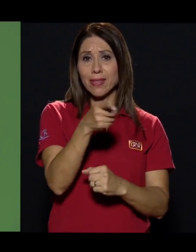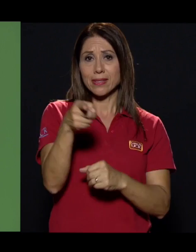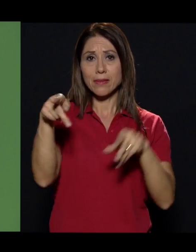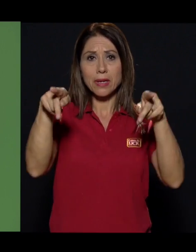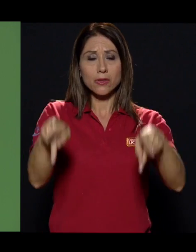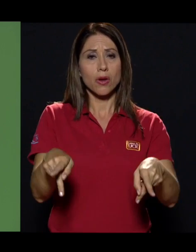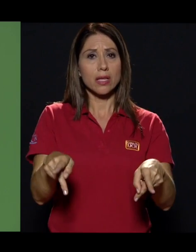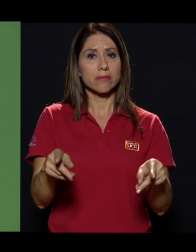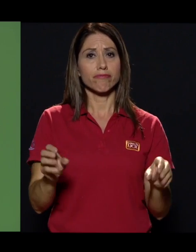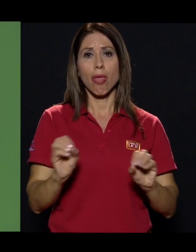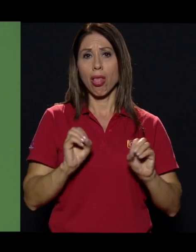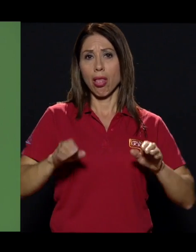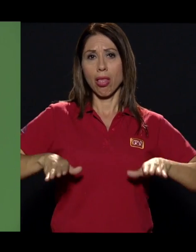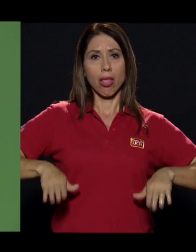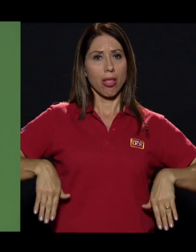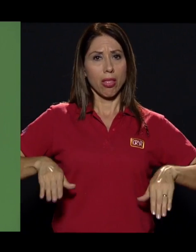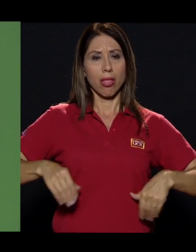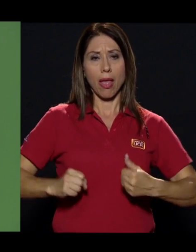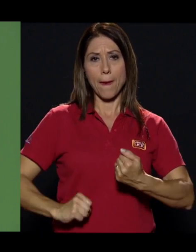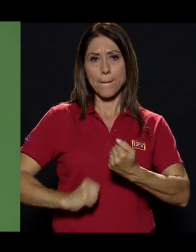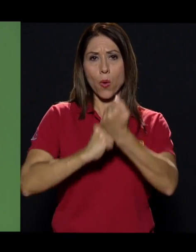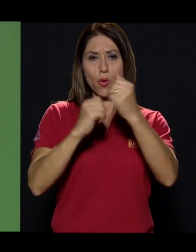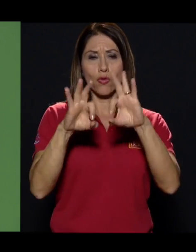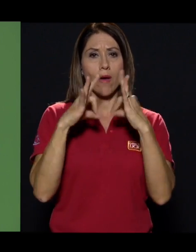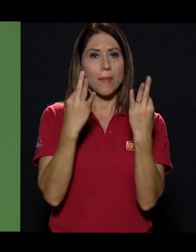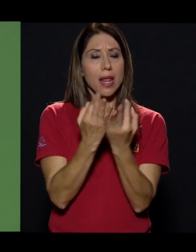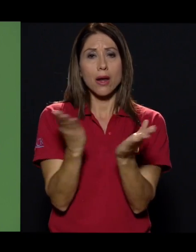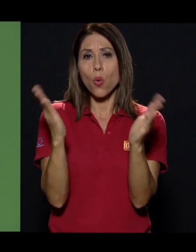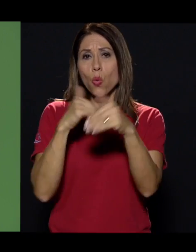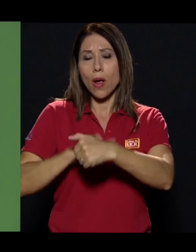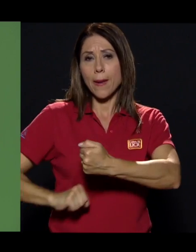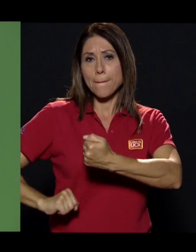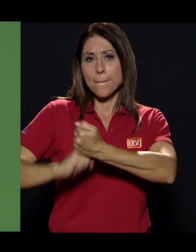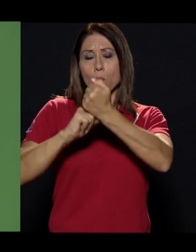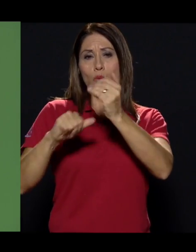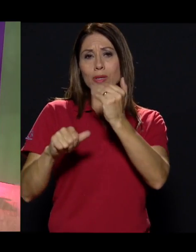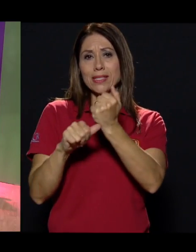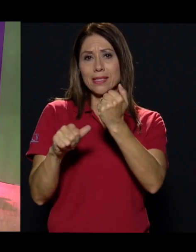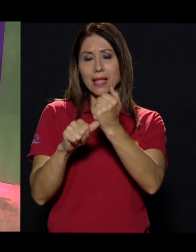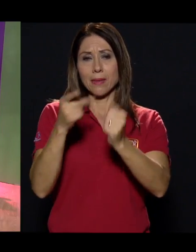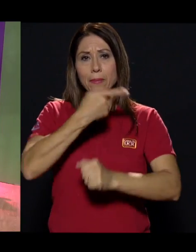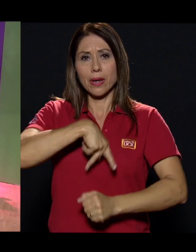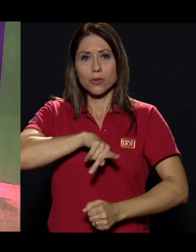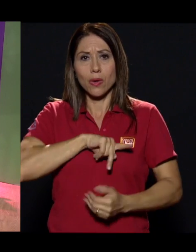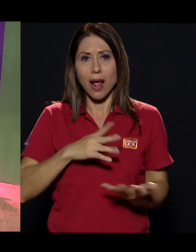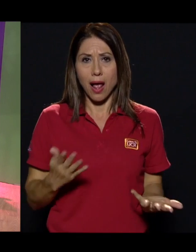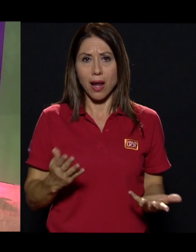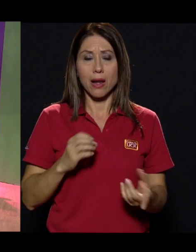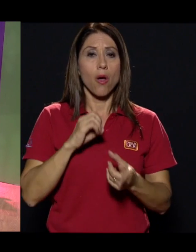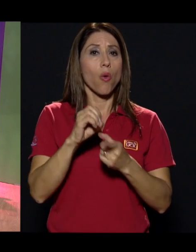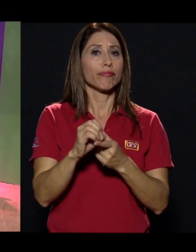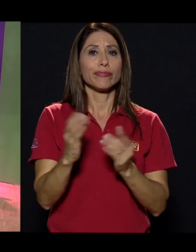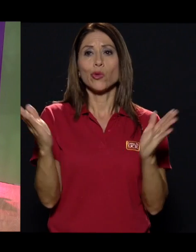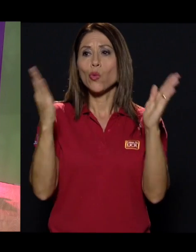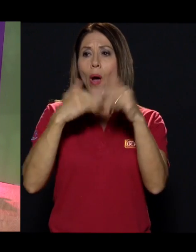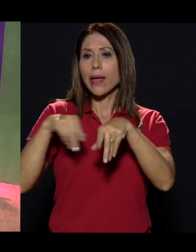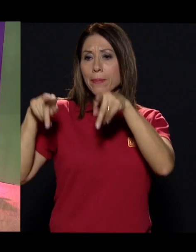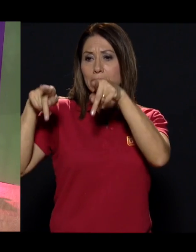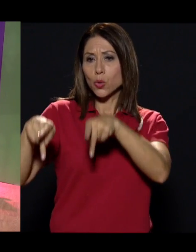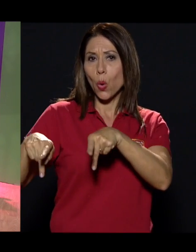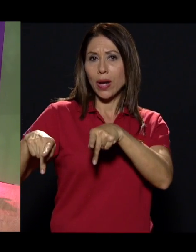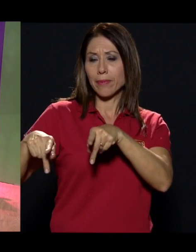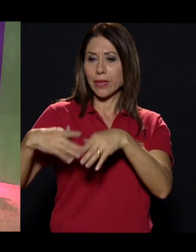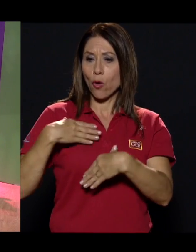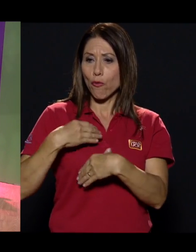tienen ese apoyo familiar o ese apoyo de un asistente personal también, ¿verdad? O de una persona